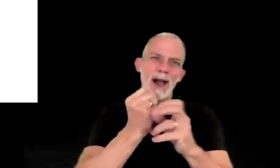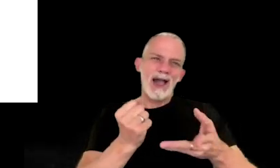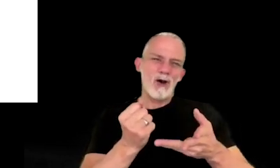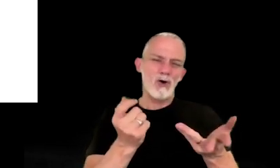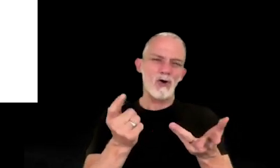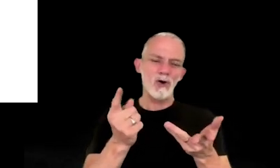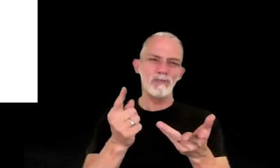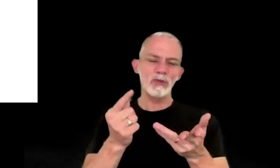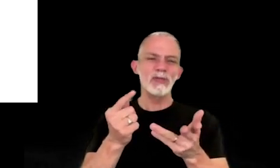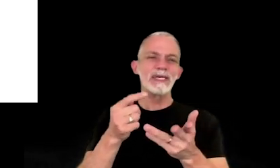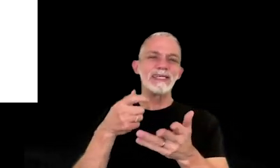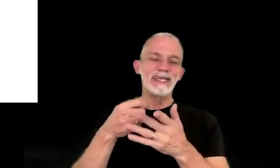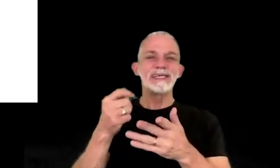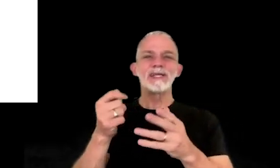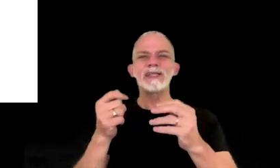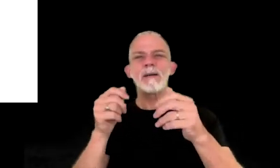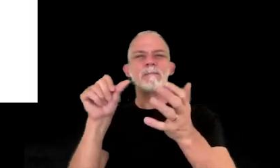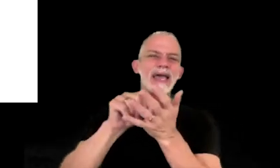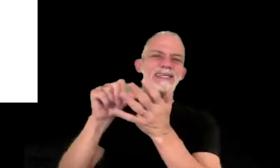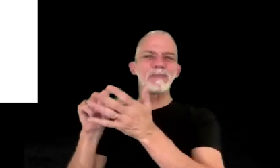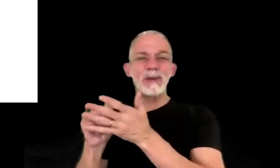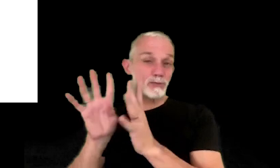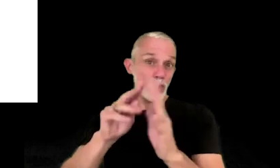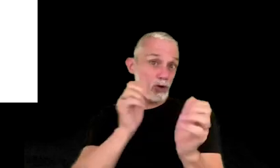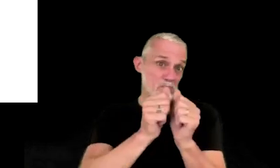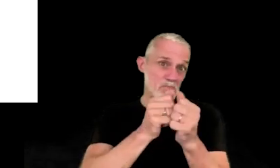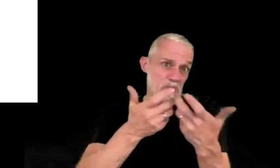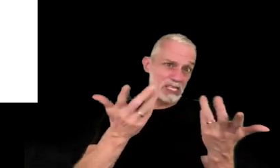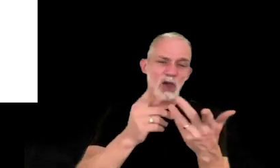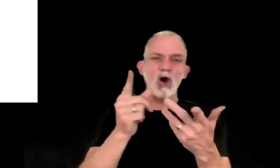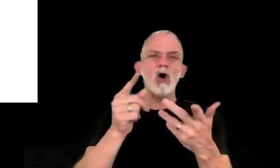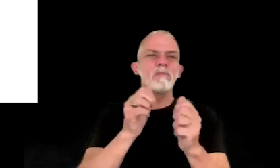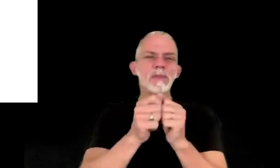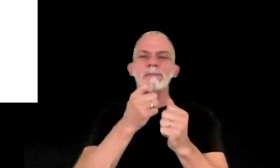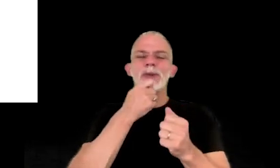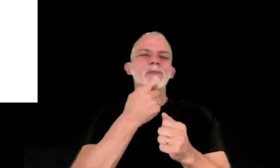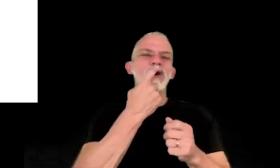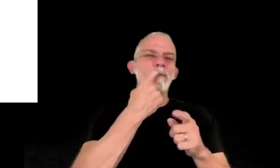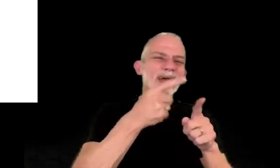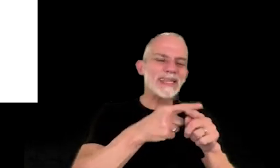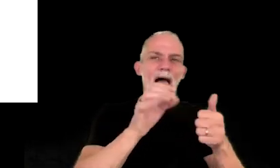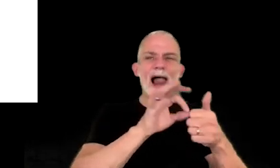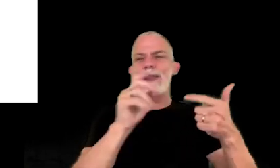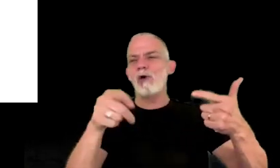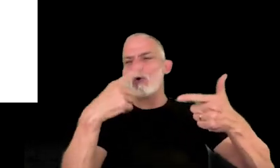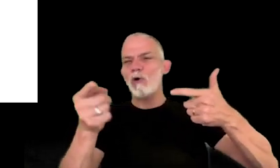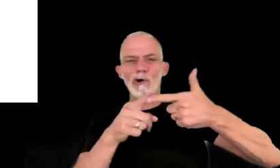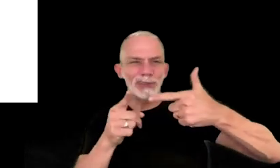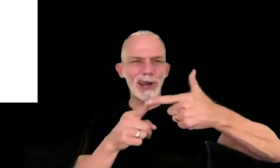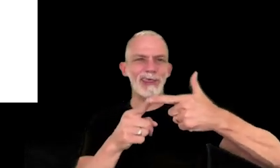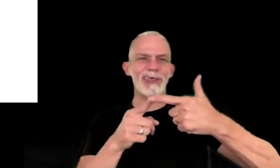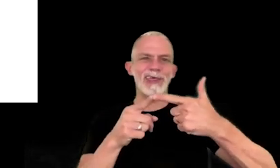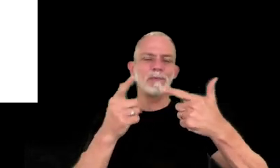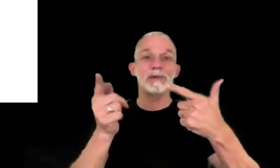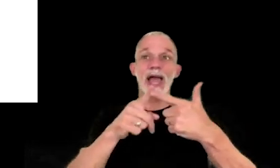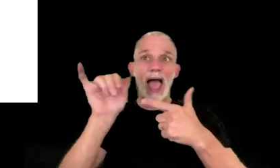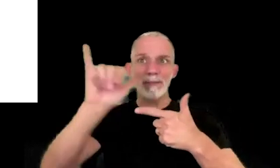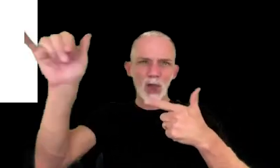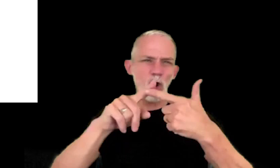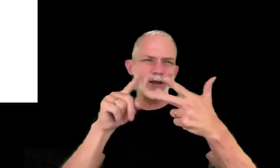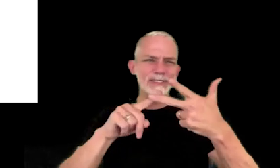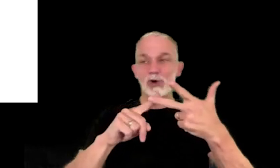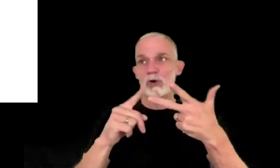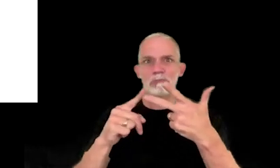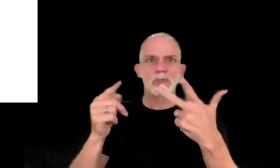siempre tiene que ser entre países, puede ser entre industrias, la siderúrgica, metalúrgica, los aviones,